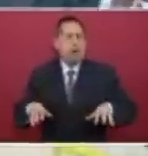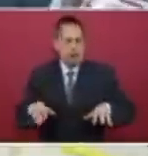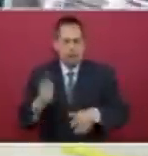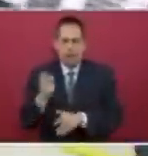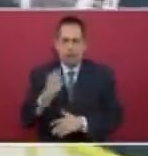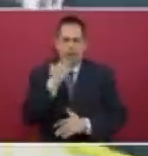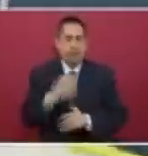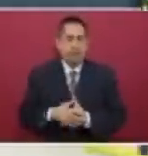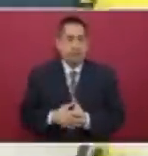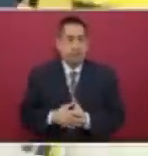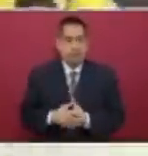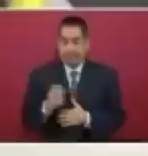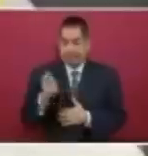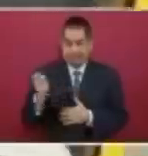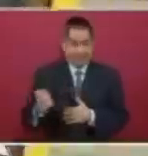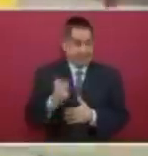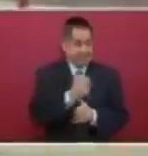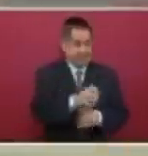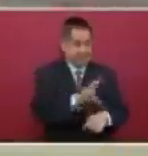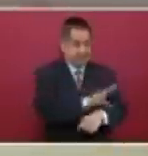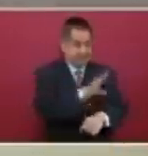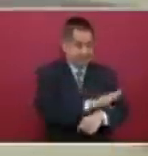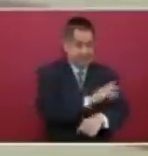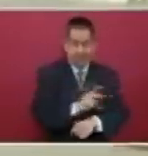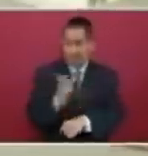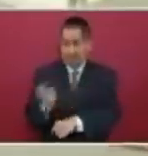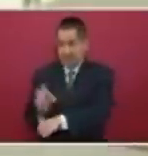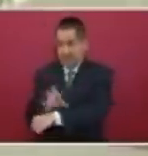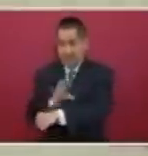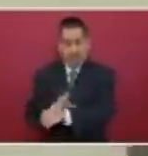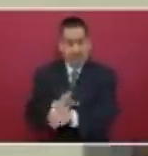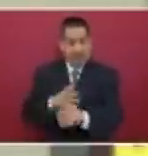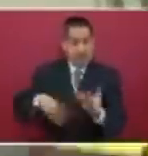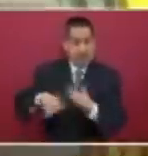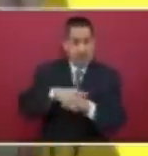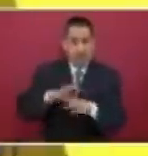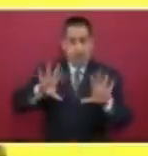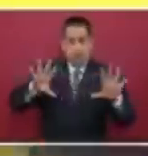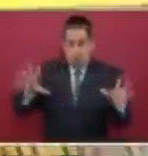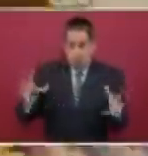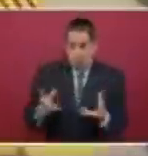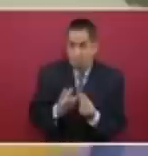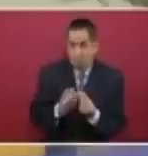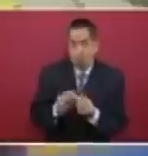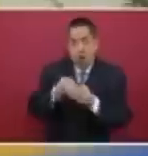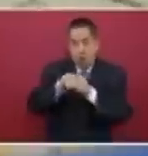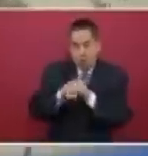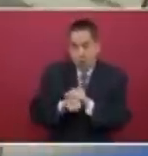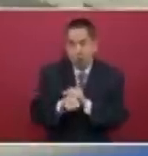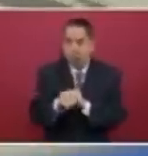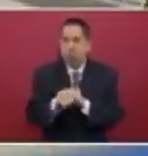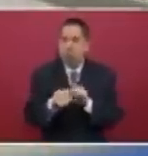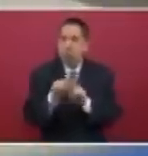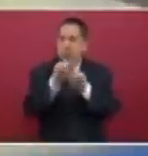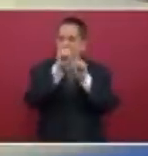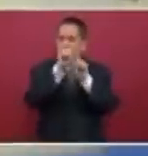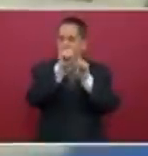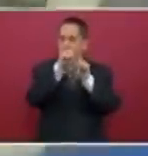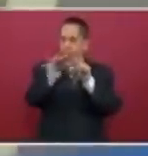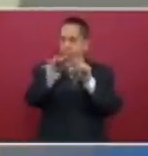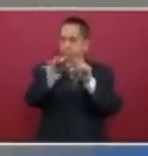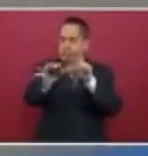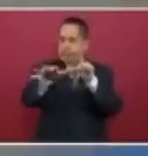y toda la energía eléctrica generada en el proceso es llevada a transformadores que elevan el voltaje para ser transmitida a los